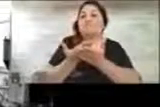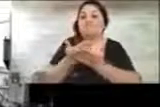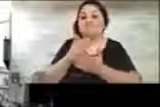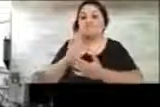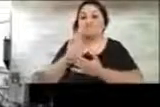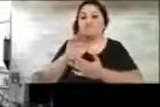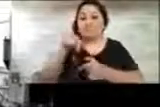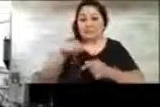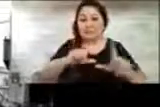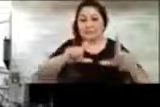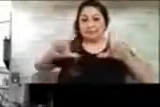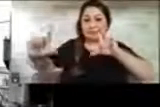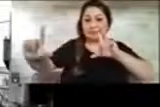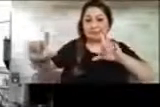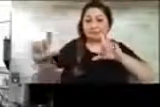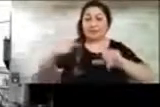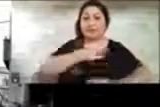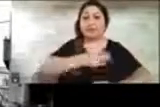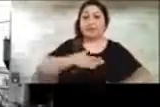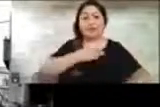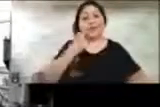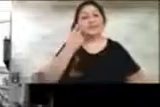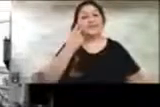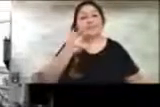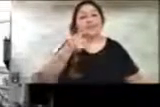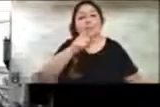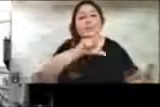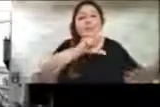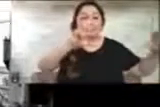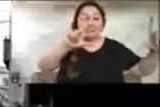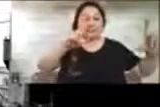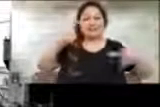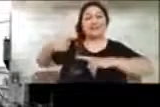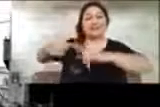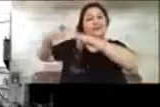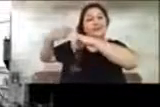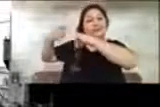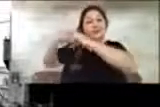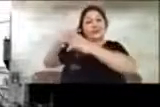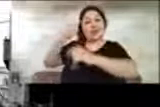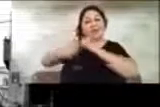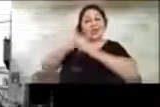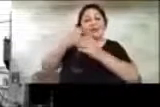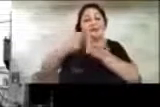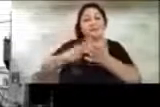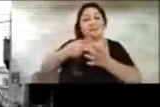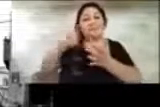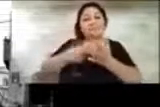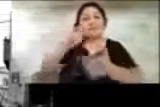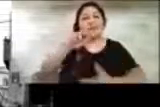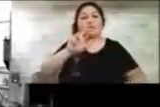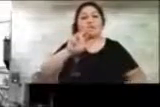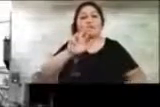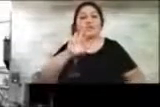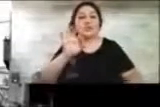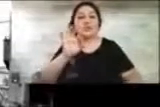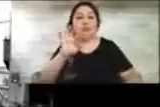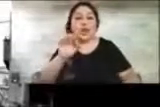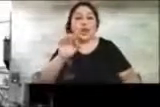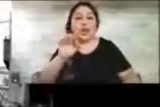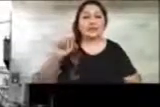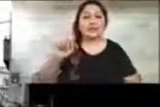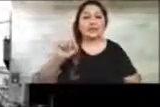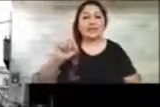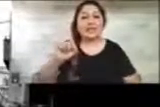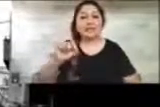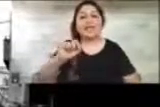gustaría que veamos estas imágenes históricas del Santiago del 1950, 1970, de la década del